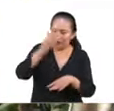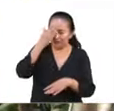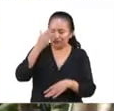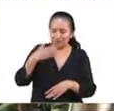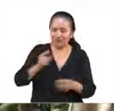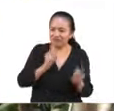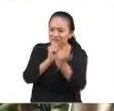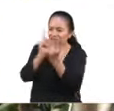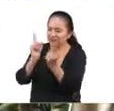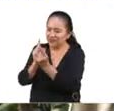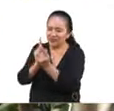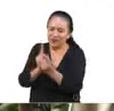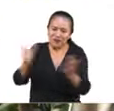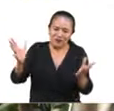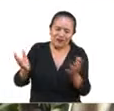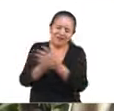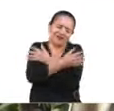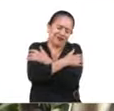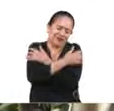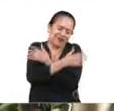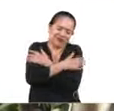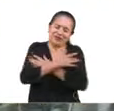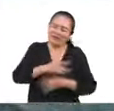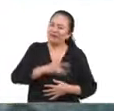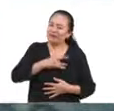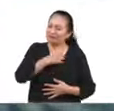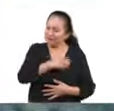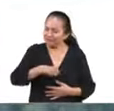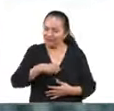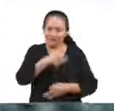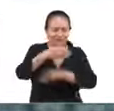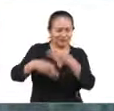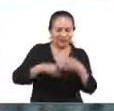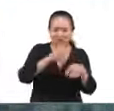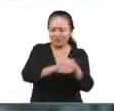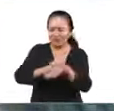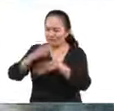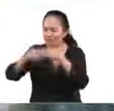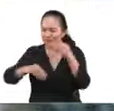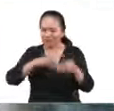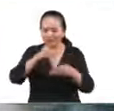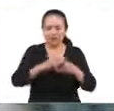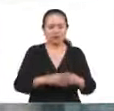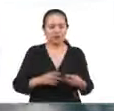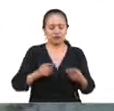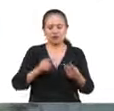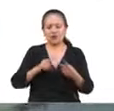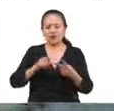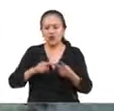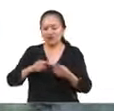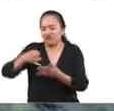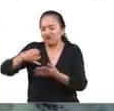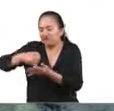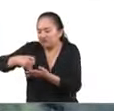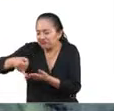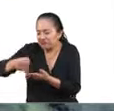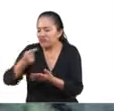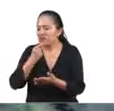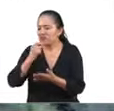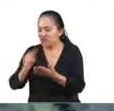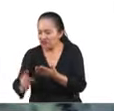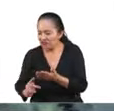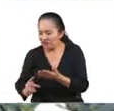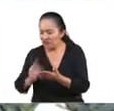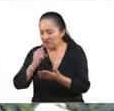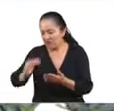recibimiento afectuoso, cálido y de compañerismo. Desde chica yo crecí trabajando el campo. Mi papá me